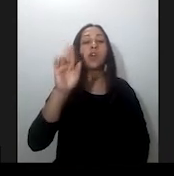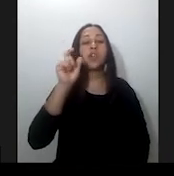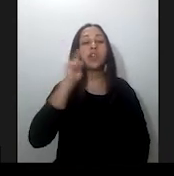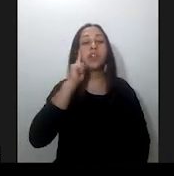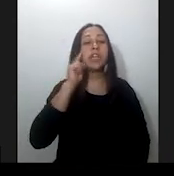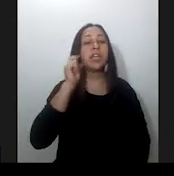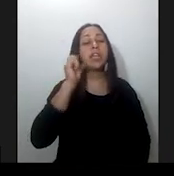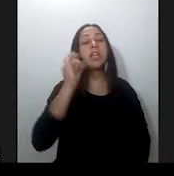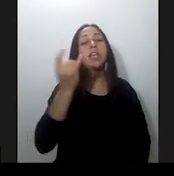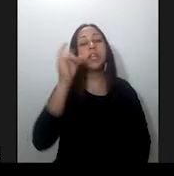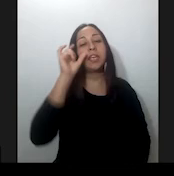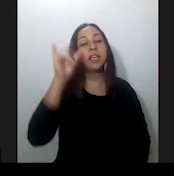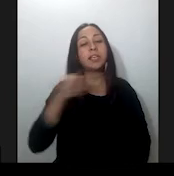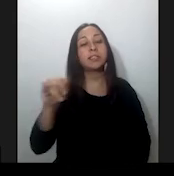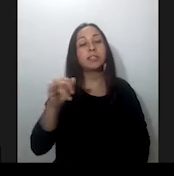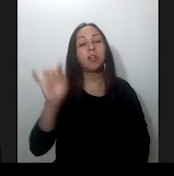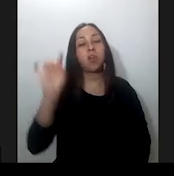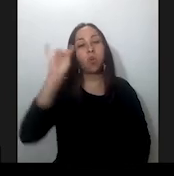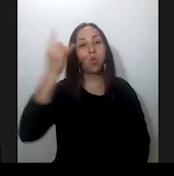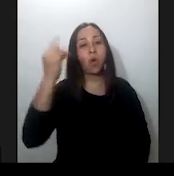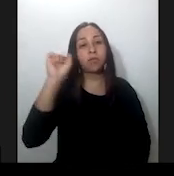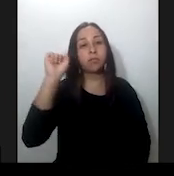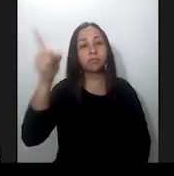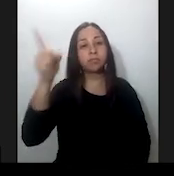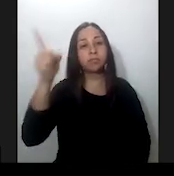Rodríguez, que es de Uruguay.